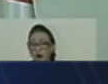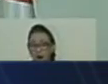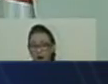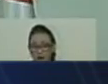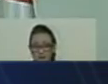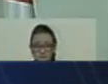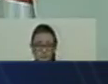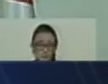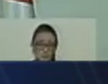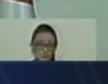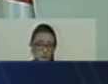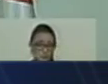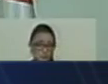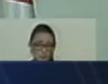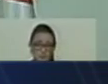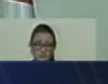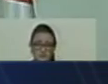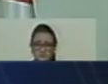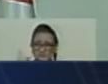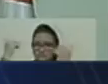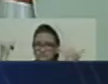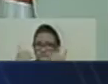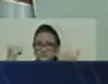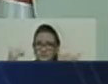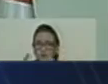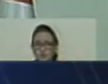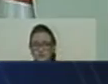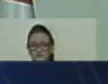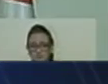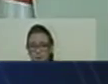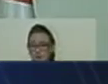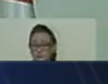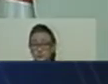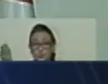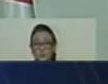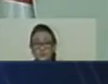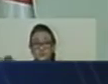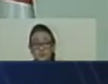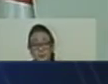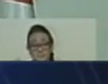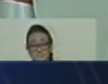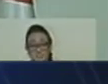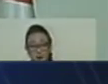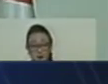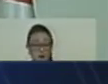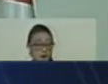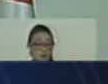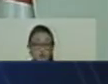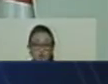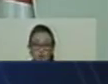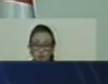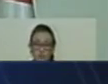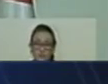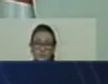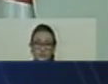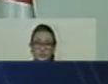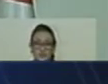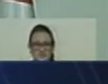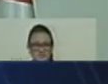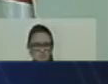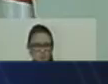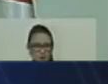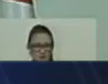todos los días y cuesta no sé cuánto. La electricidad todas las semanas se lo está aumentando. Hay que pagar hasta por la forma de caminar.